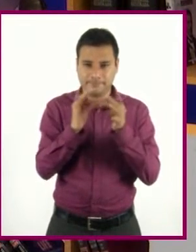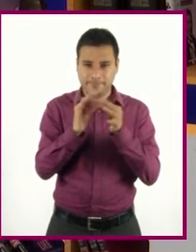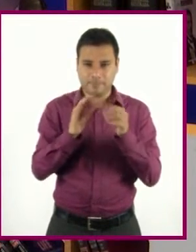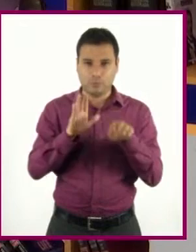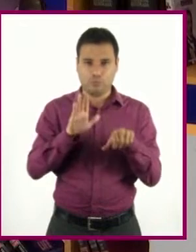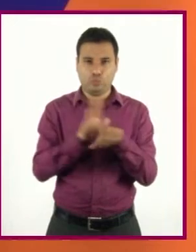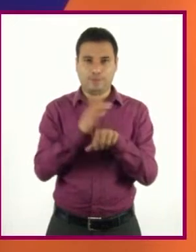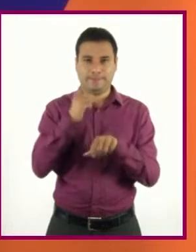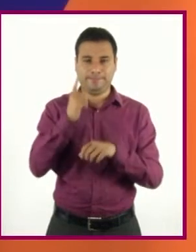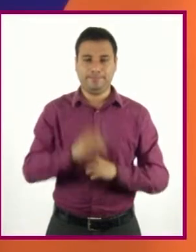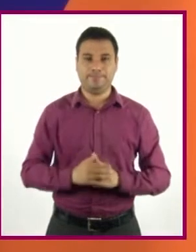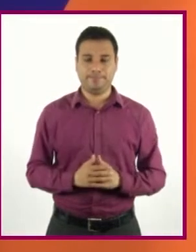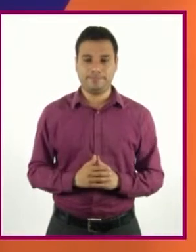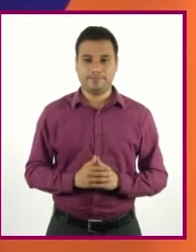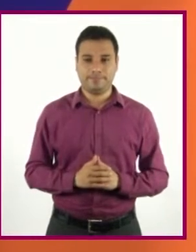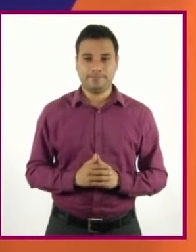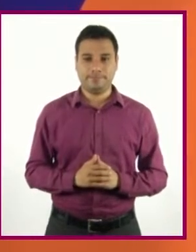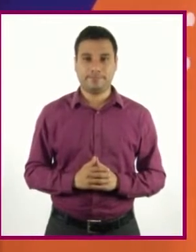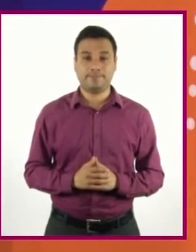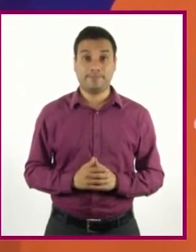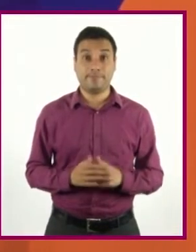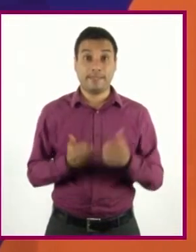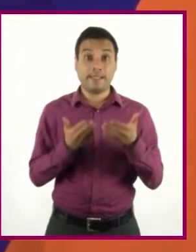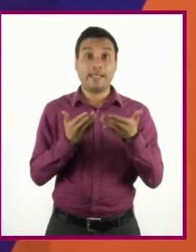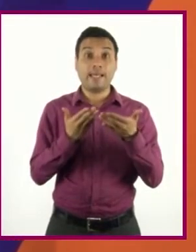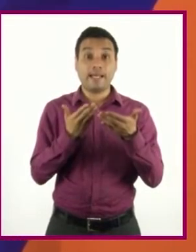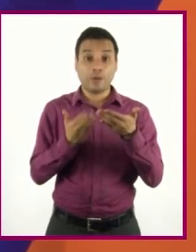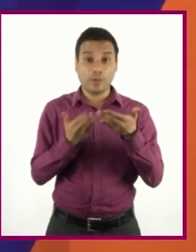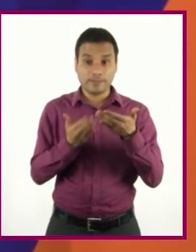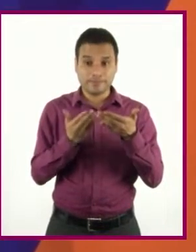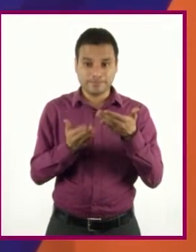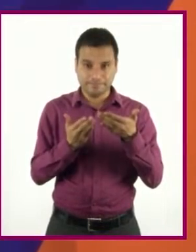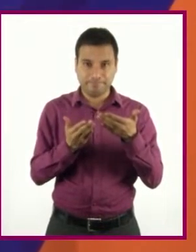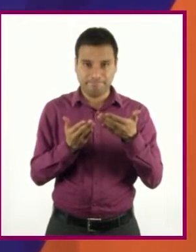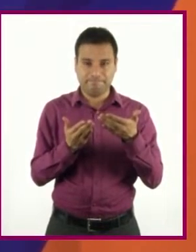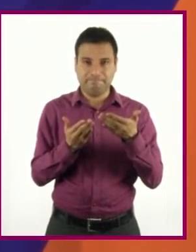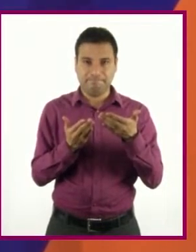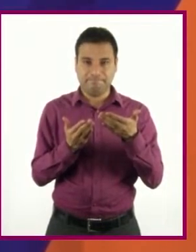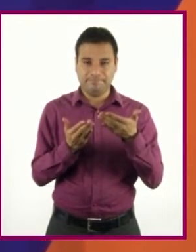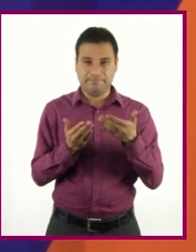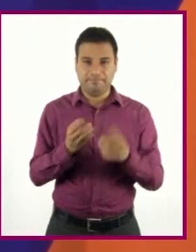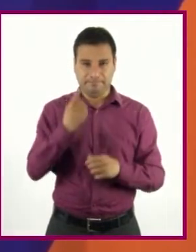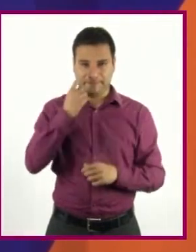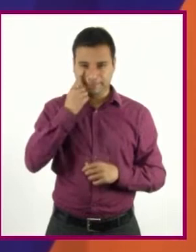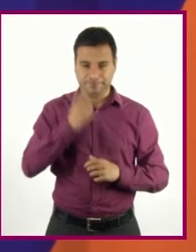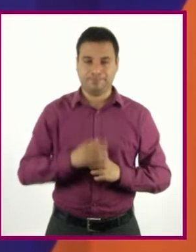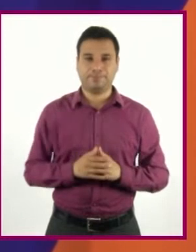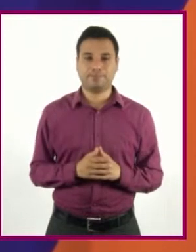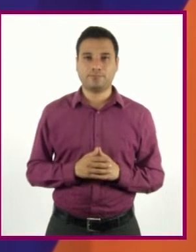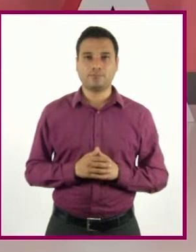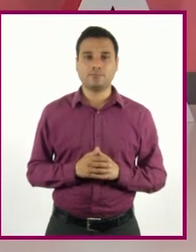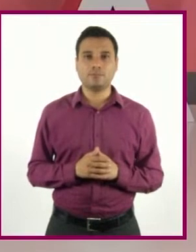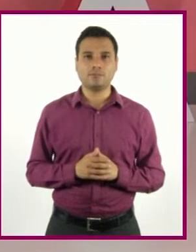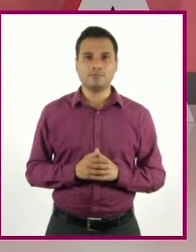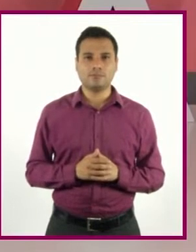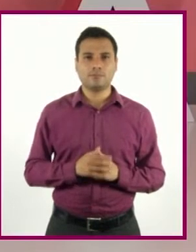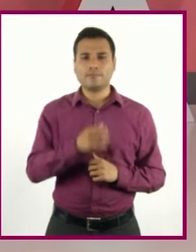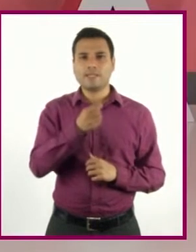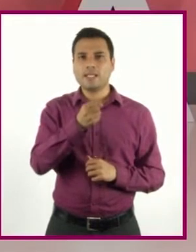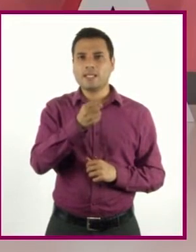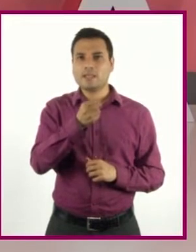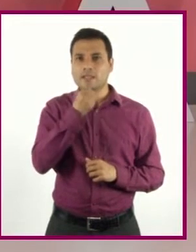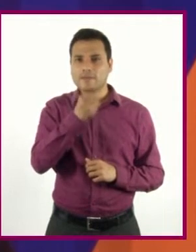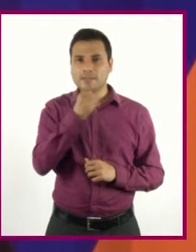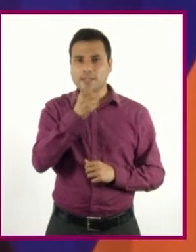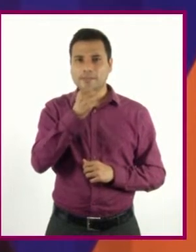mayor detalle. Pero ahora las y los invito a que recapitulemos los usos que hemos